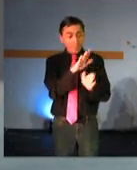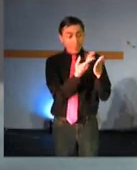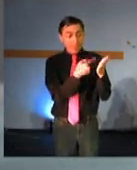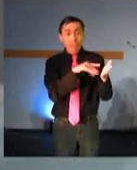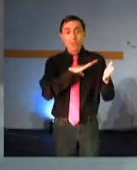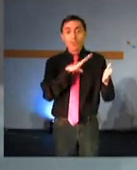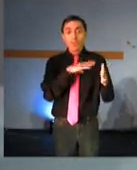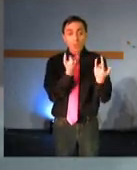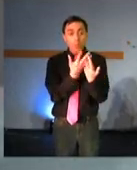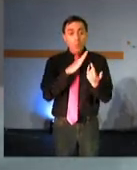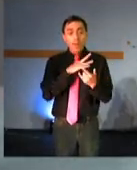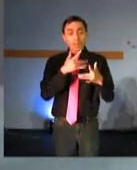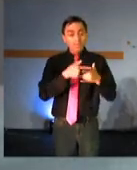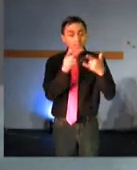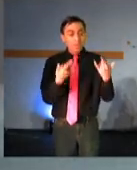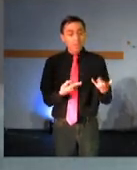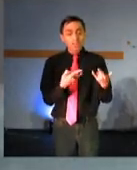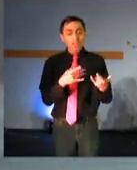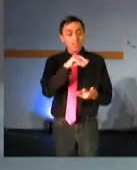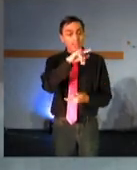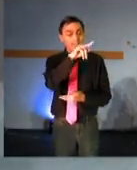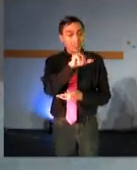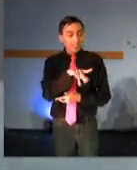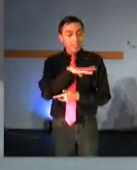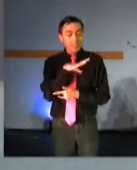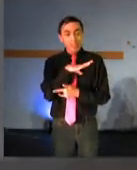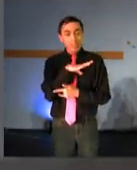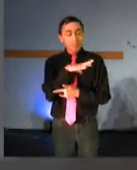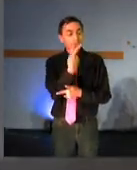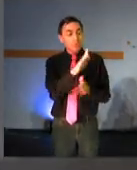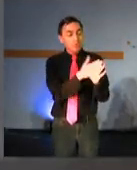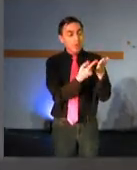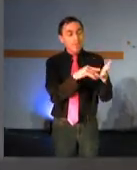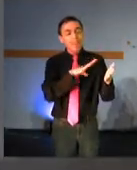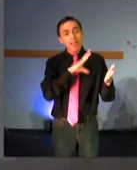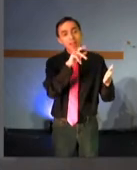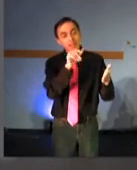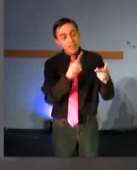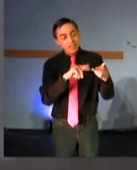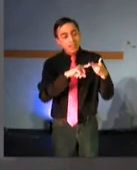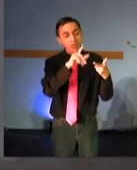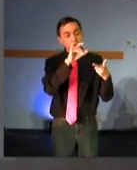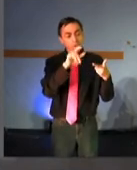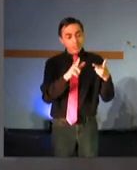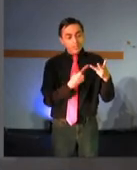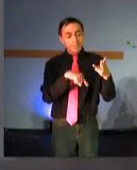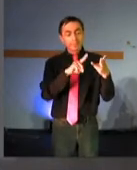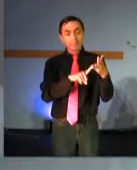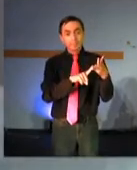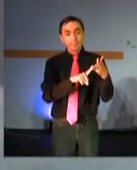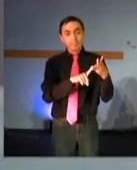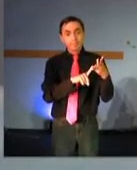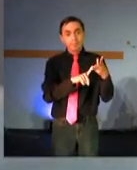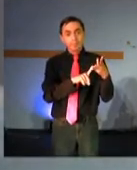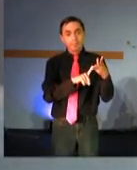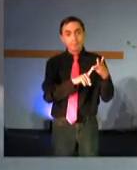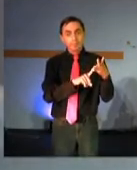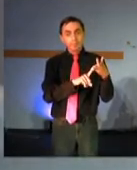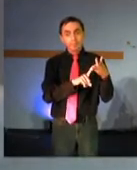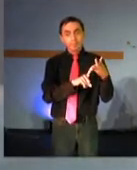conozcan la historia de la Revolución Sandinista en la obra de Cardenal, de Leonel Rugama, de los